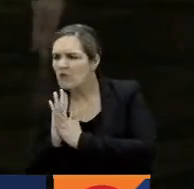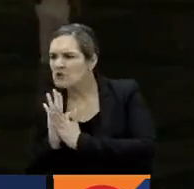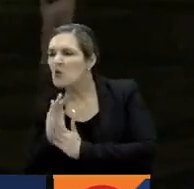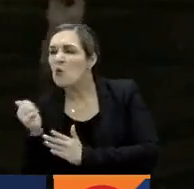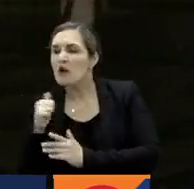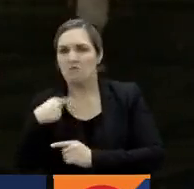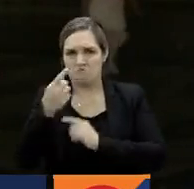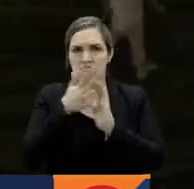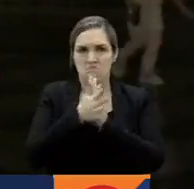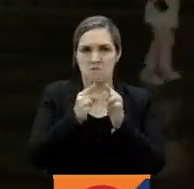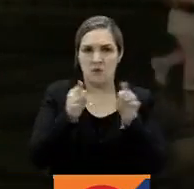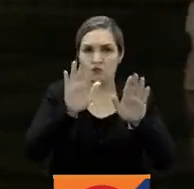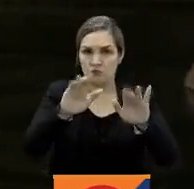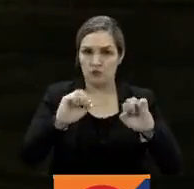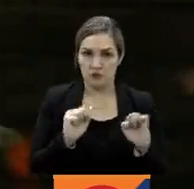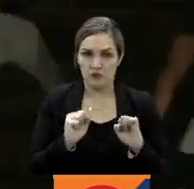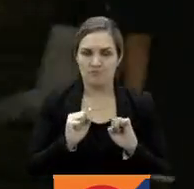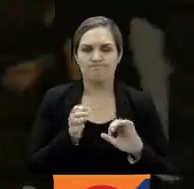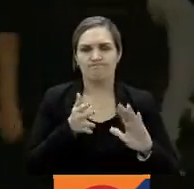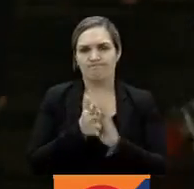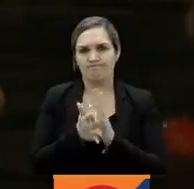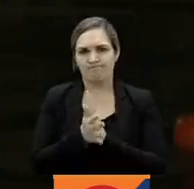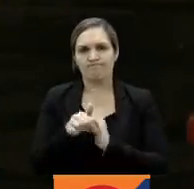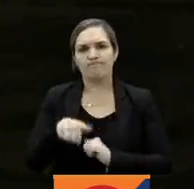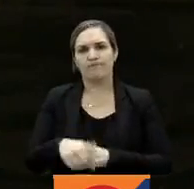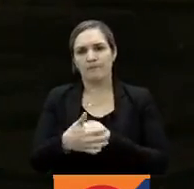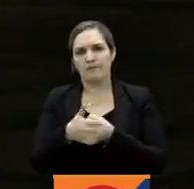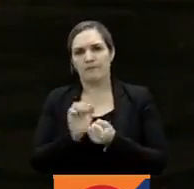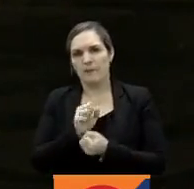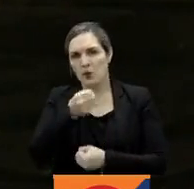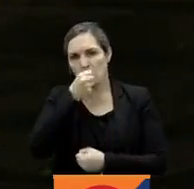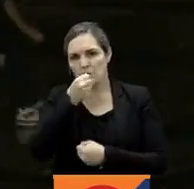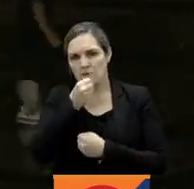Sigan ustedes con más en Bogotá. Daniel Cañas, RTVC Noticias, conectados 24/7.